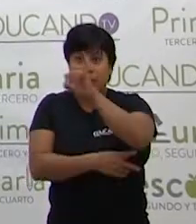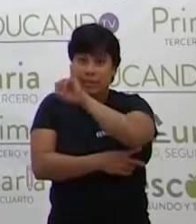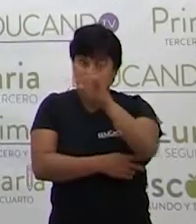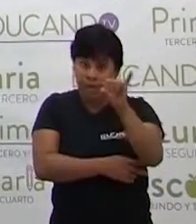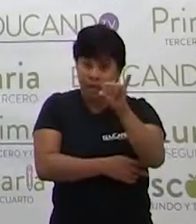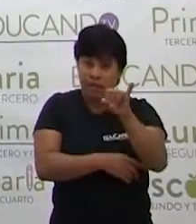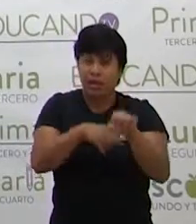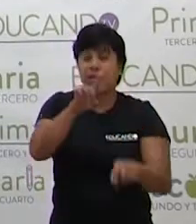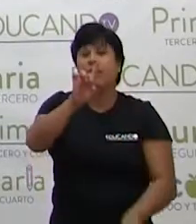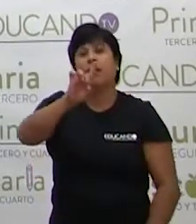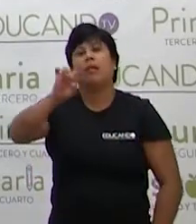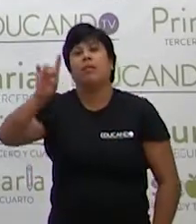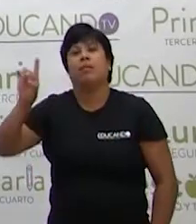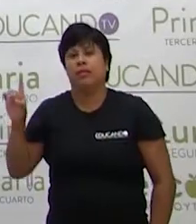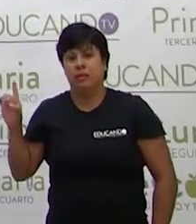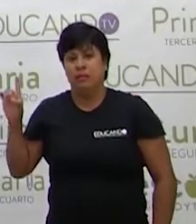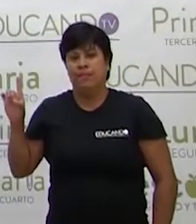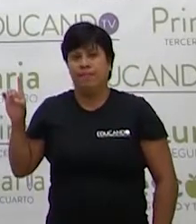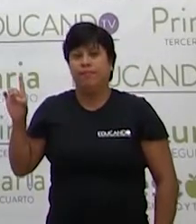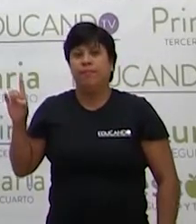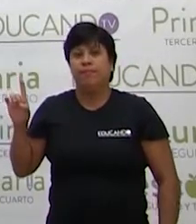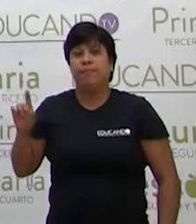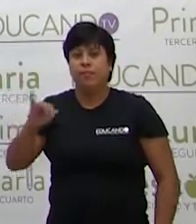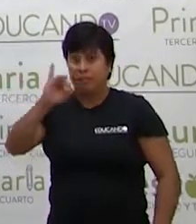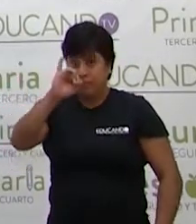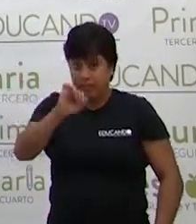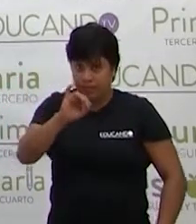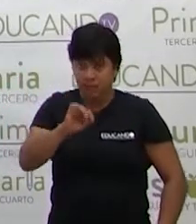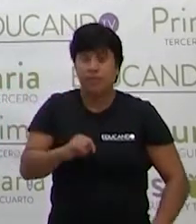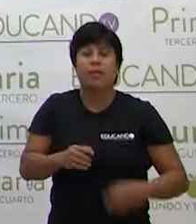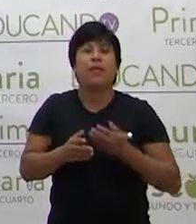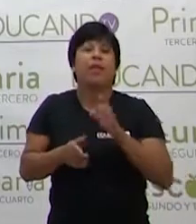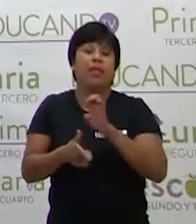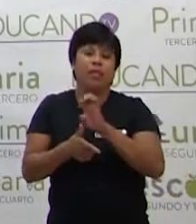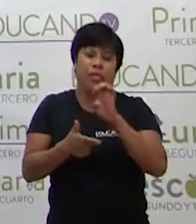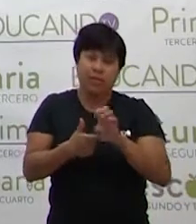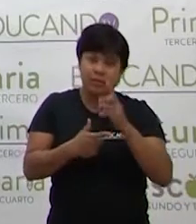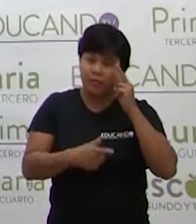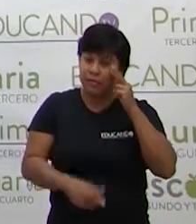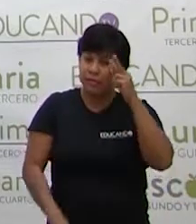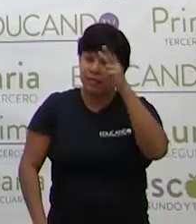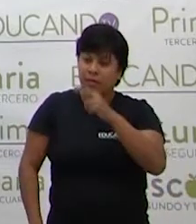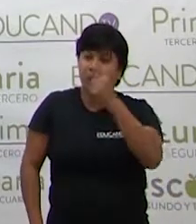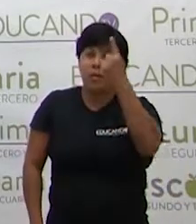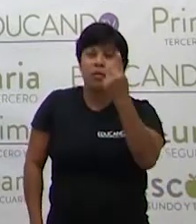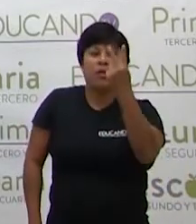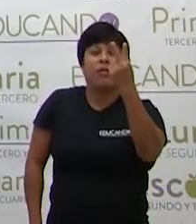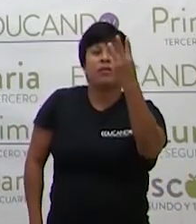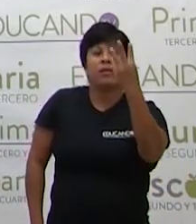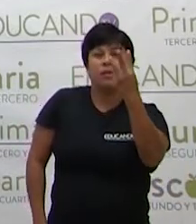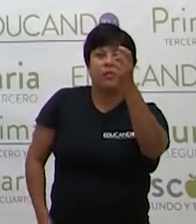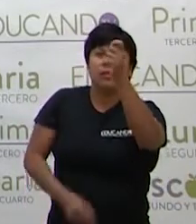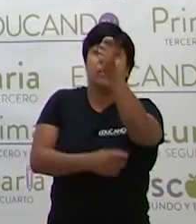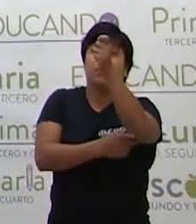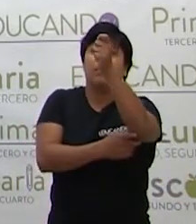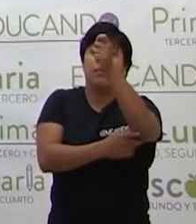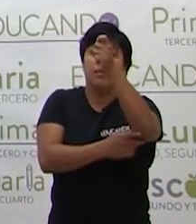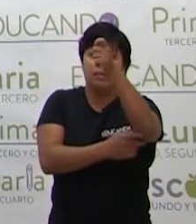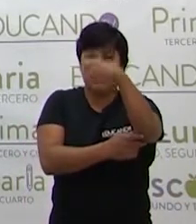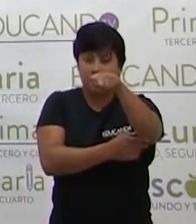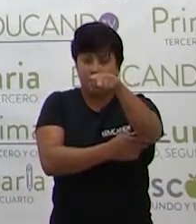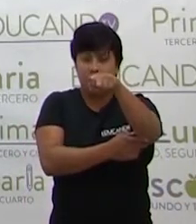al lado derecho. ¿Sí? Entonces observa, 1, 2, 3 y le ponemos